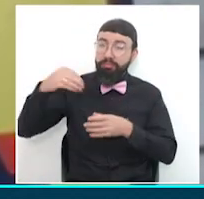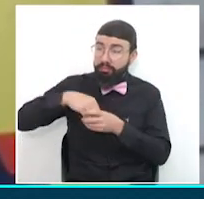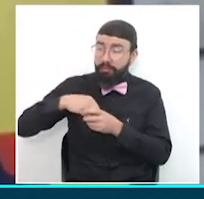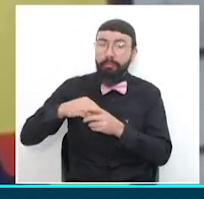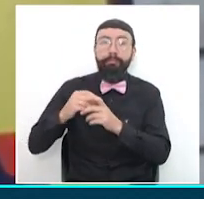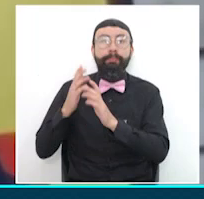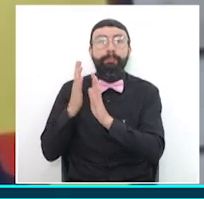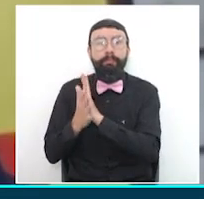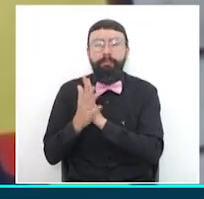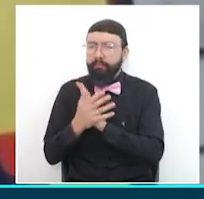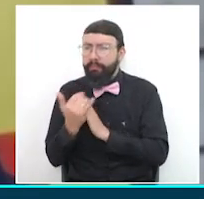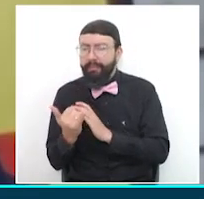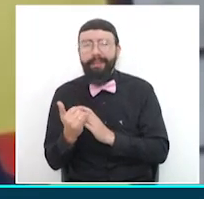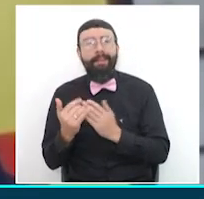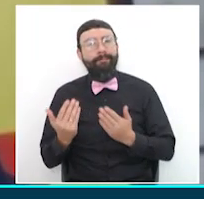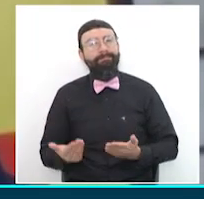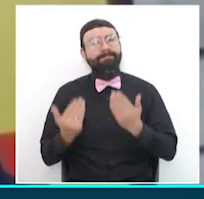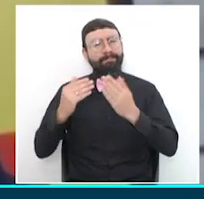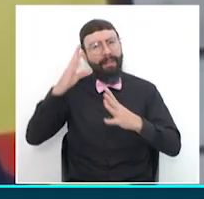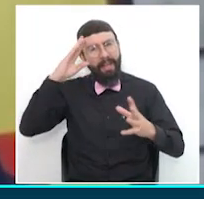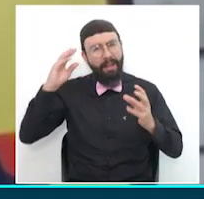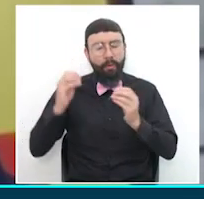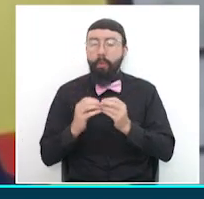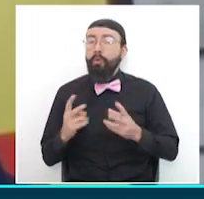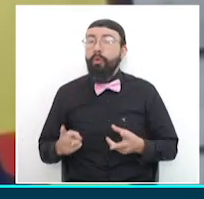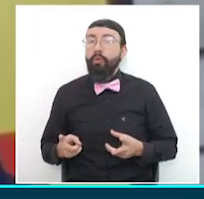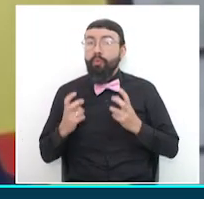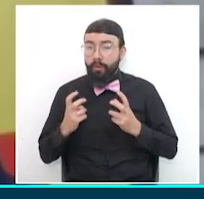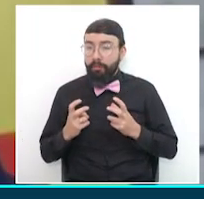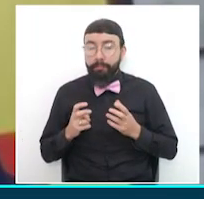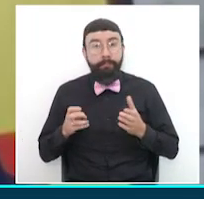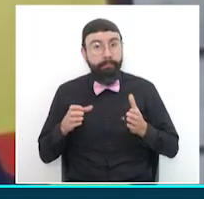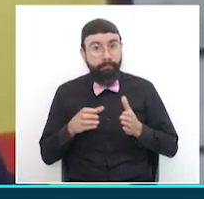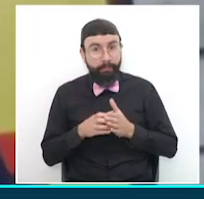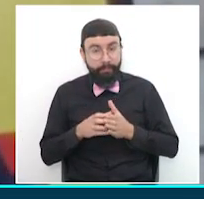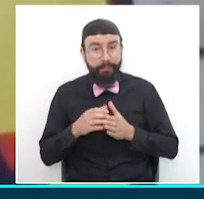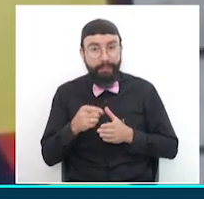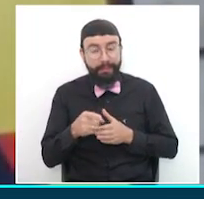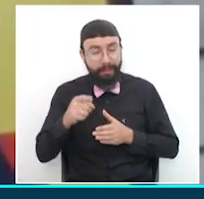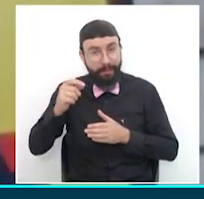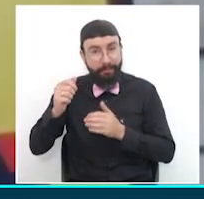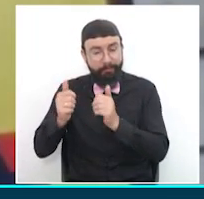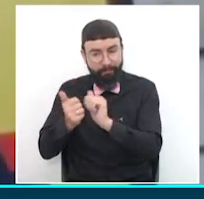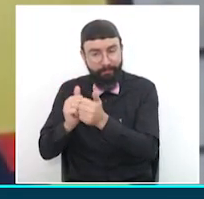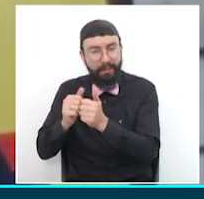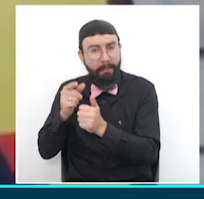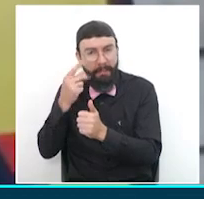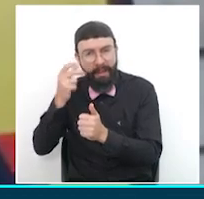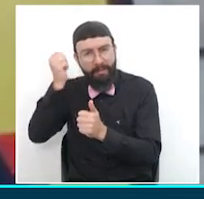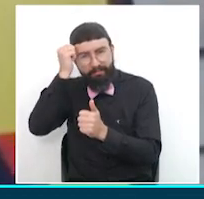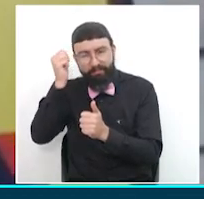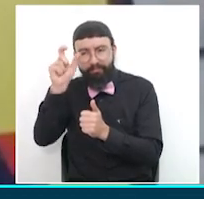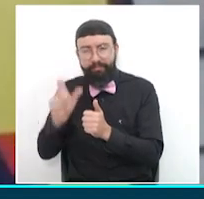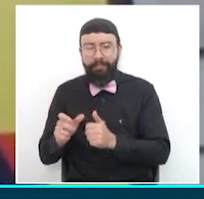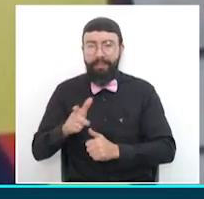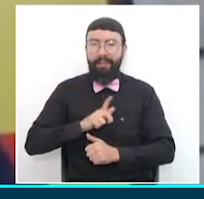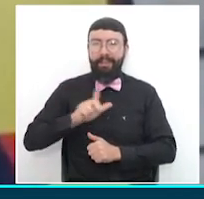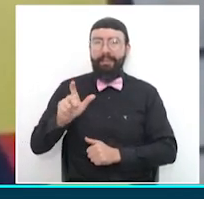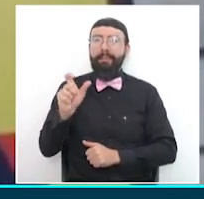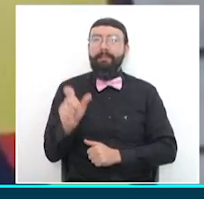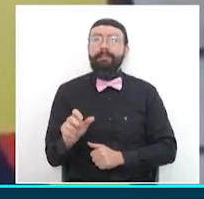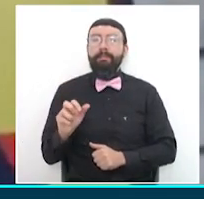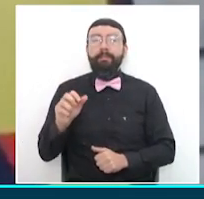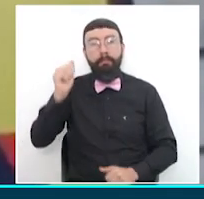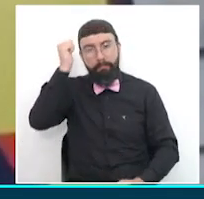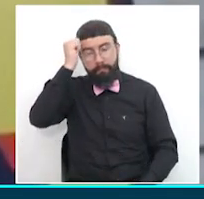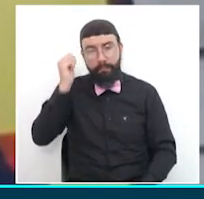hemos realizado un nuevo acuerdo contractual con el cuerpo técnico del Deportivo Pereira, liderado por el profesor Cravioto,